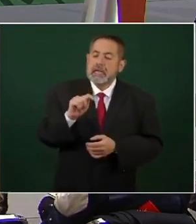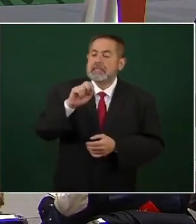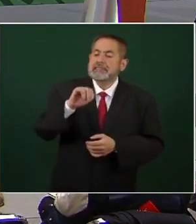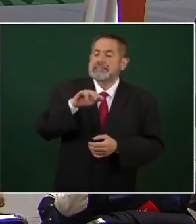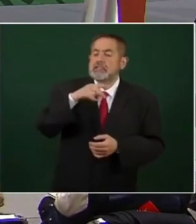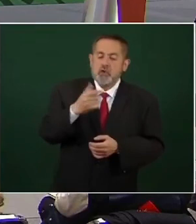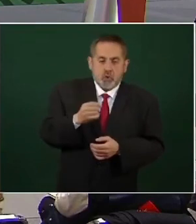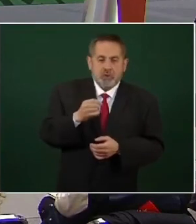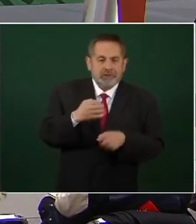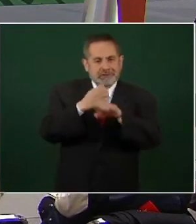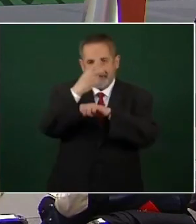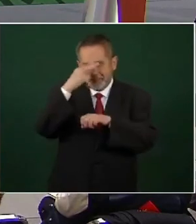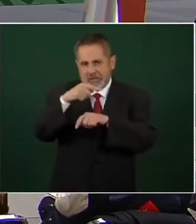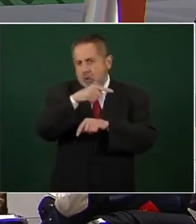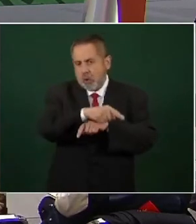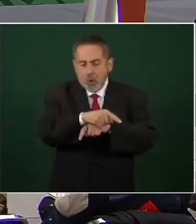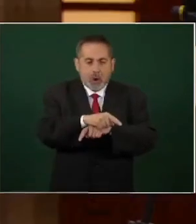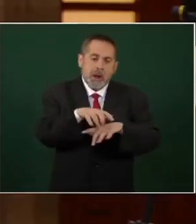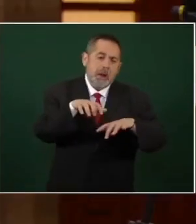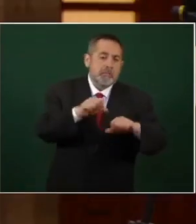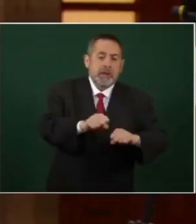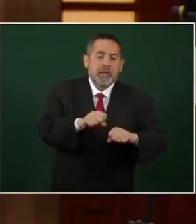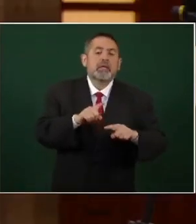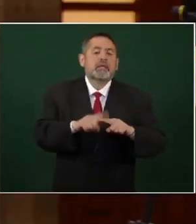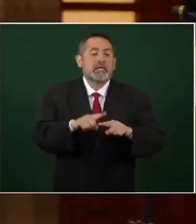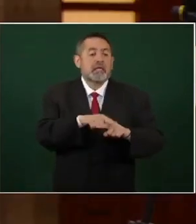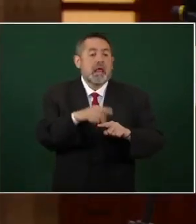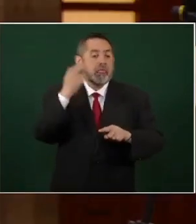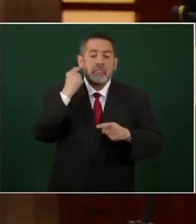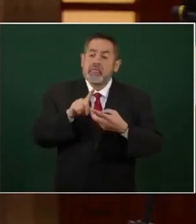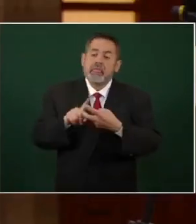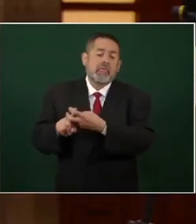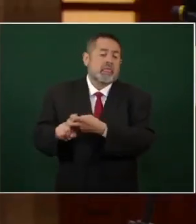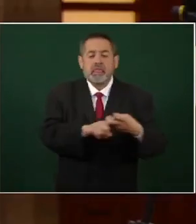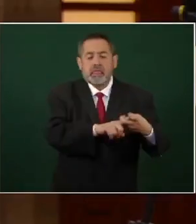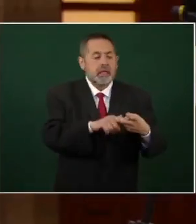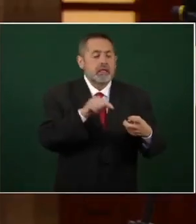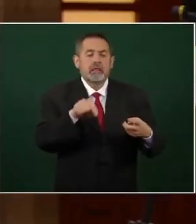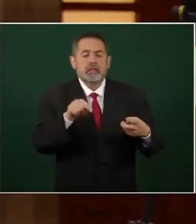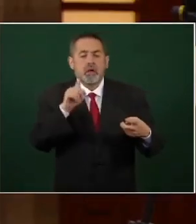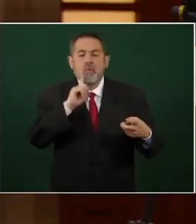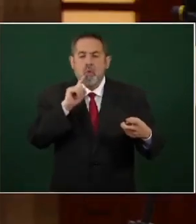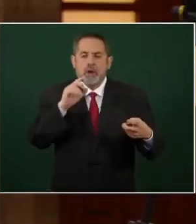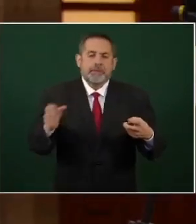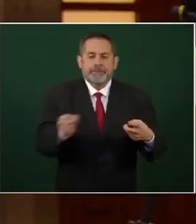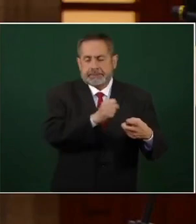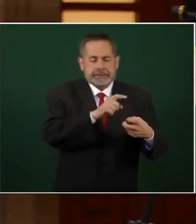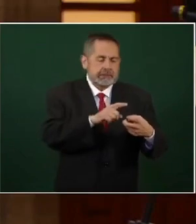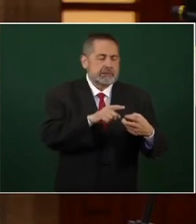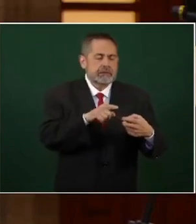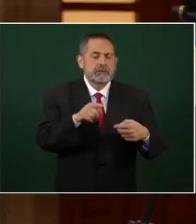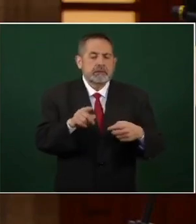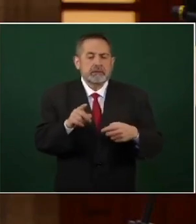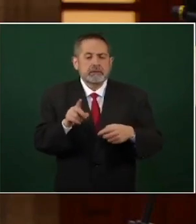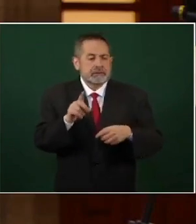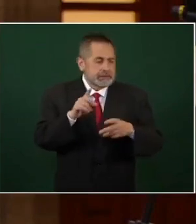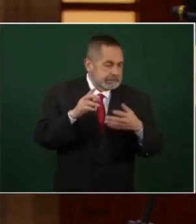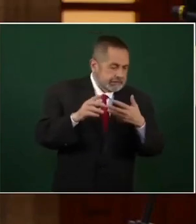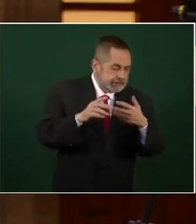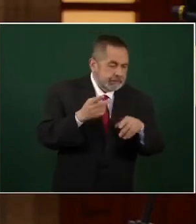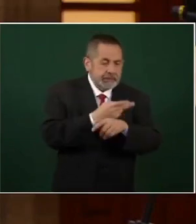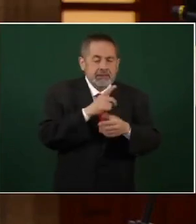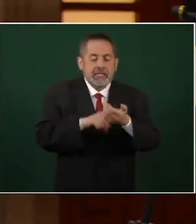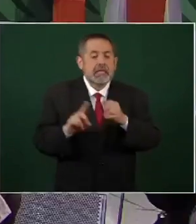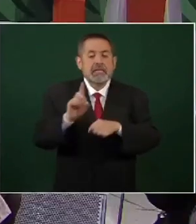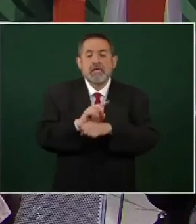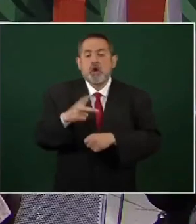México. Fue detenido por secuestro agravado cometido en agravio de una mujer por hechos ocurridos el 8